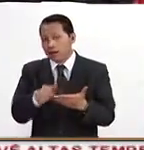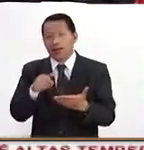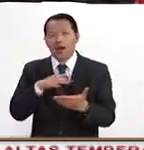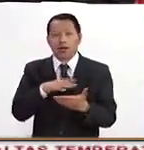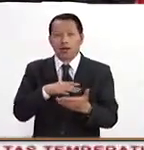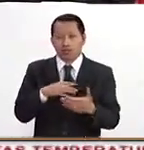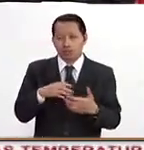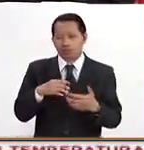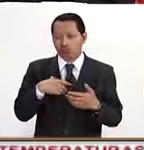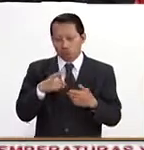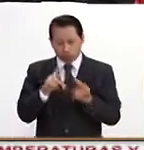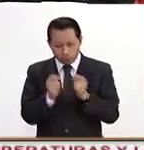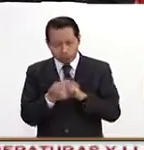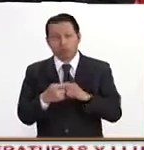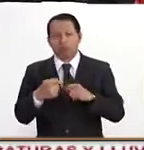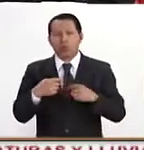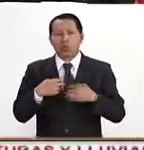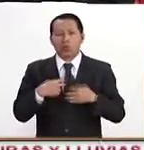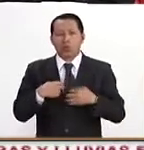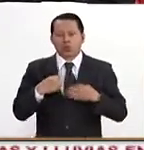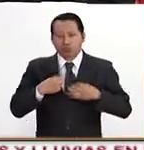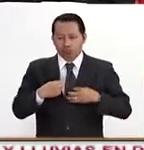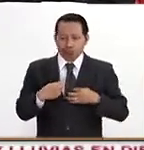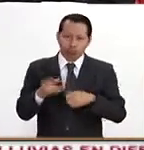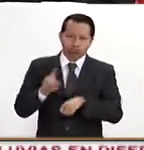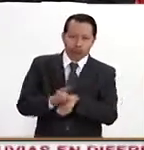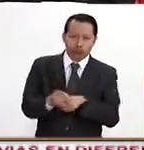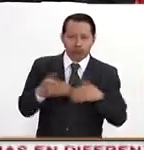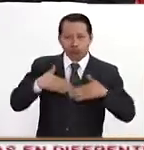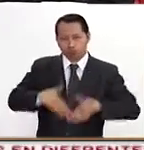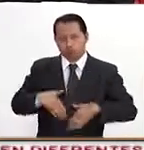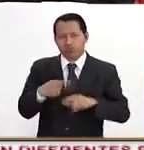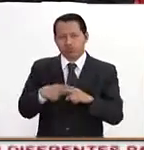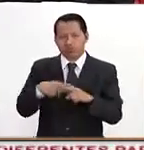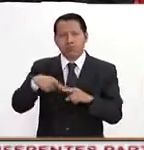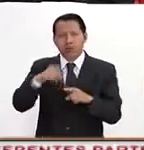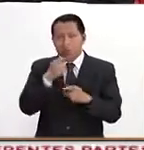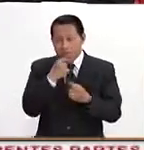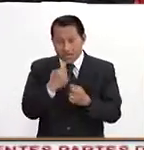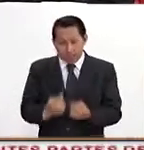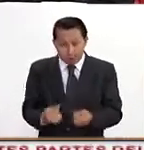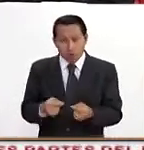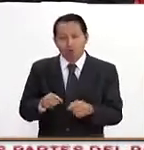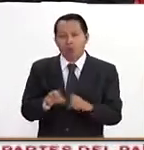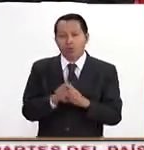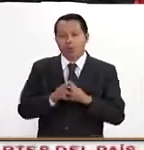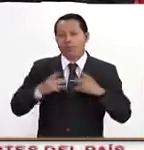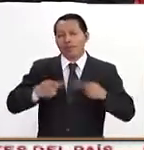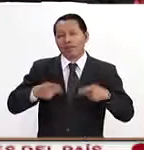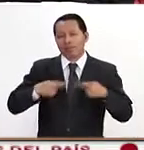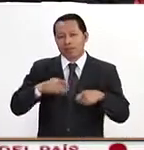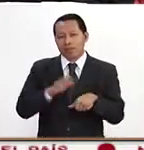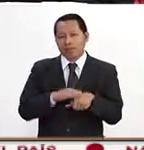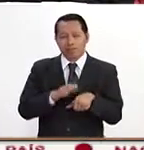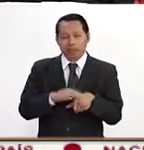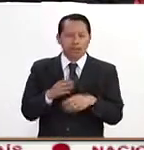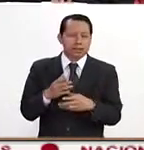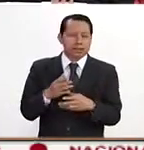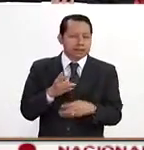de ser travesti pero cuando llevamos a esta parte delicada de los niños como que la gente se pone más sensible